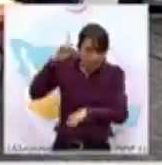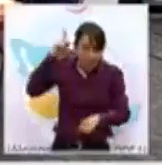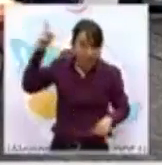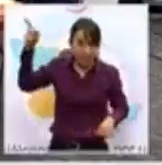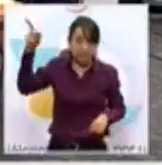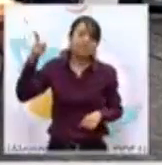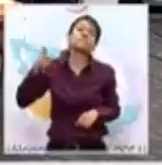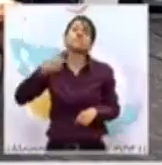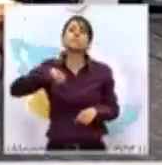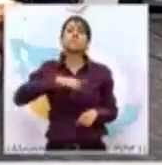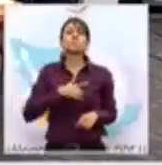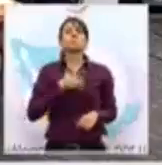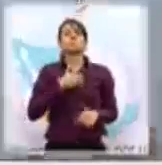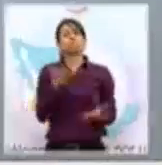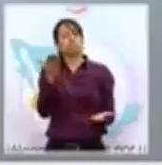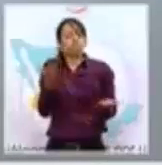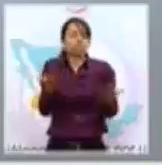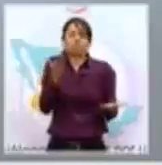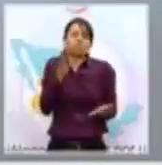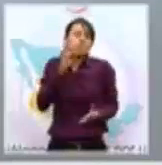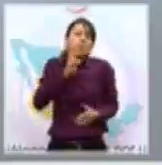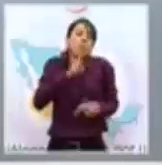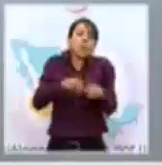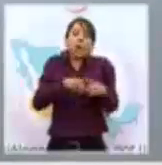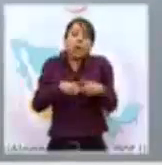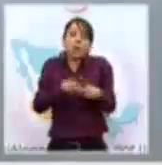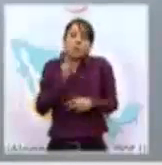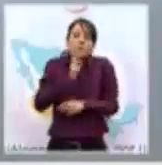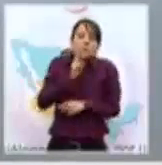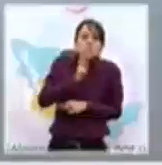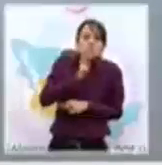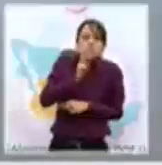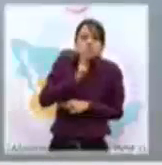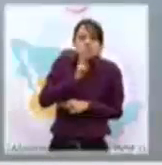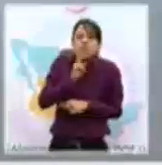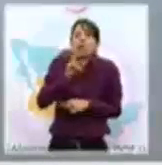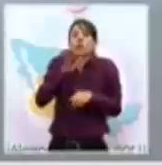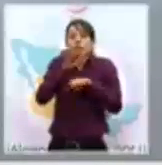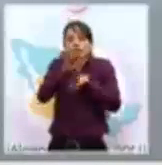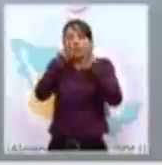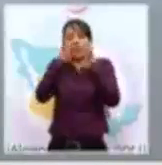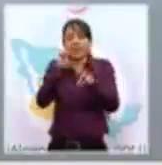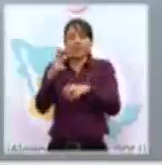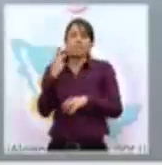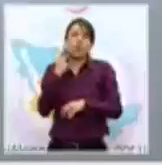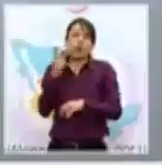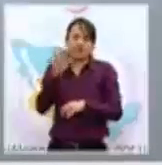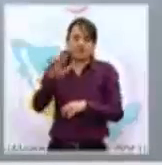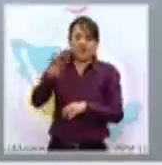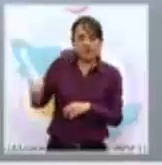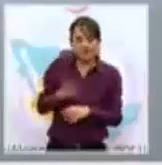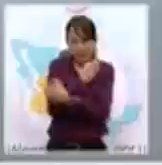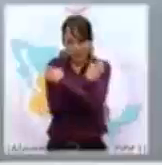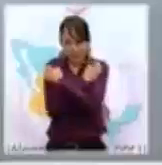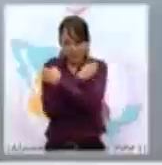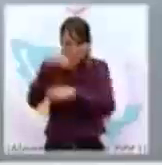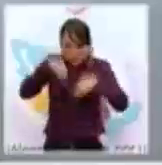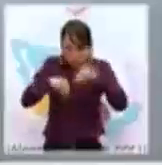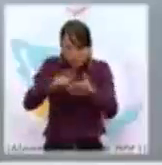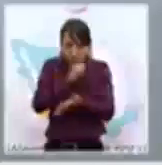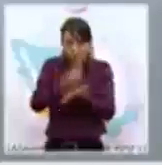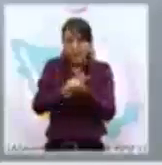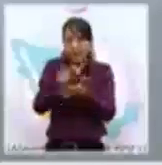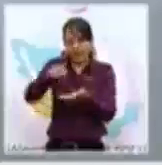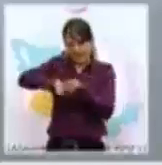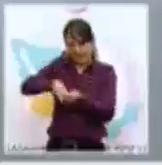Hicimos una estimación también ahí en este nuevo programa sobre política educativa en el CIDE, y nuestra estimación es que